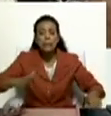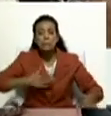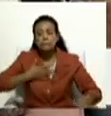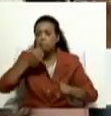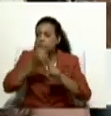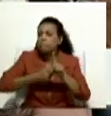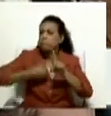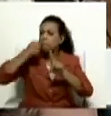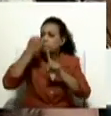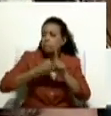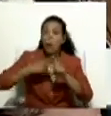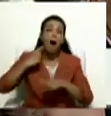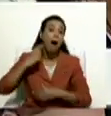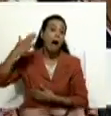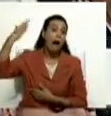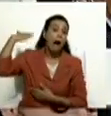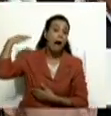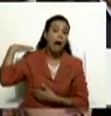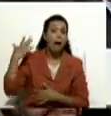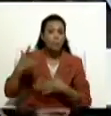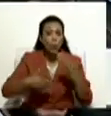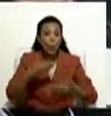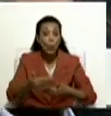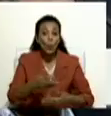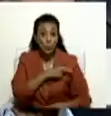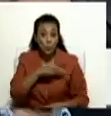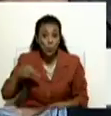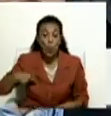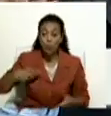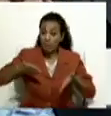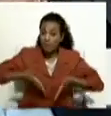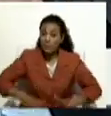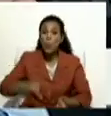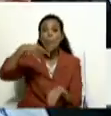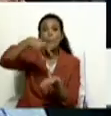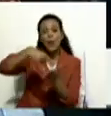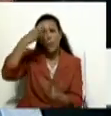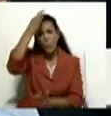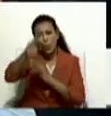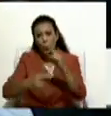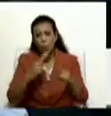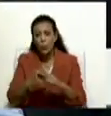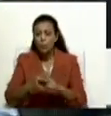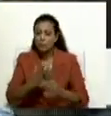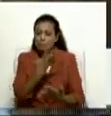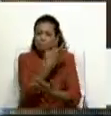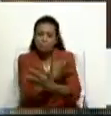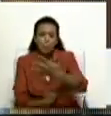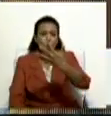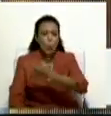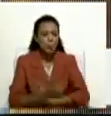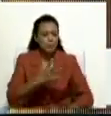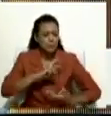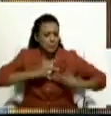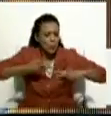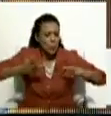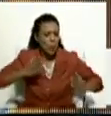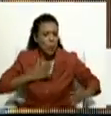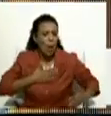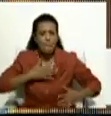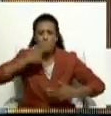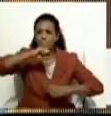desde tiempos ancestrales nosotros los porteños somos gente con sangre libertadora con sangre